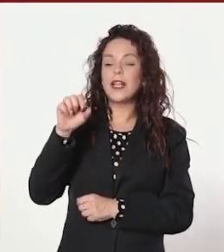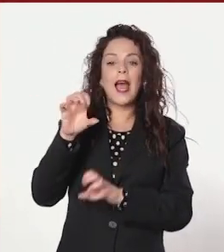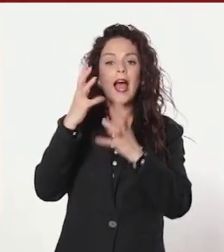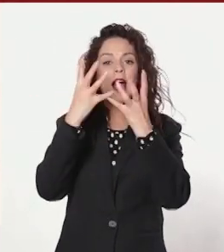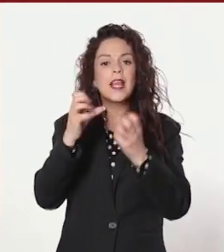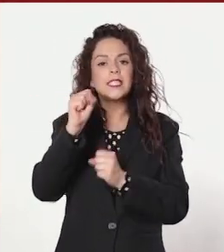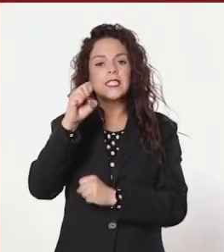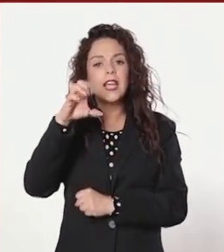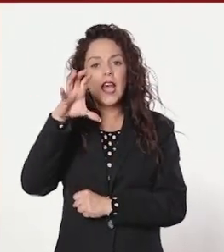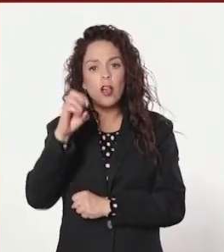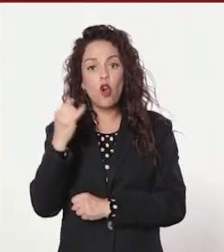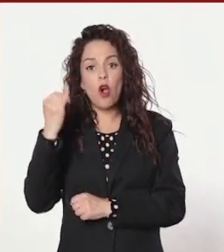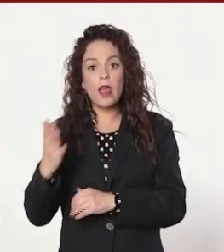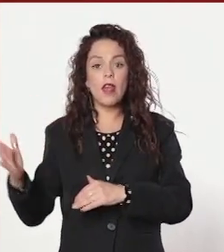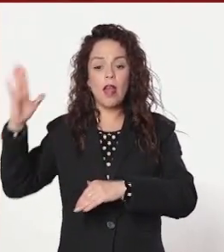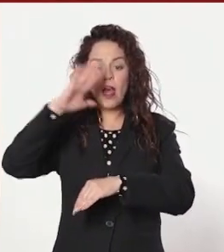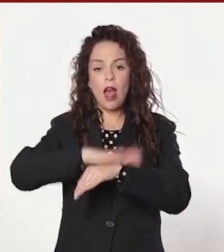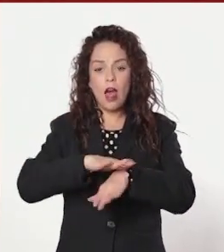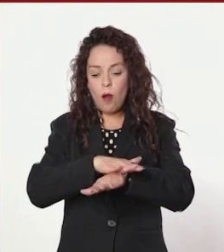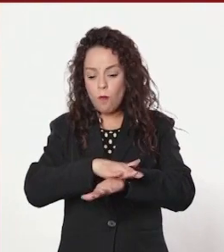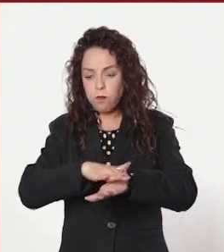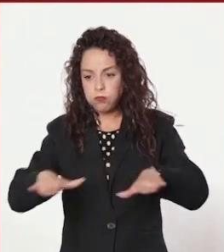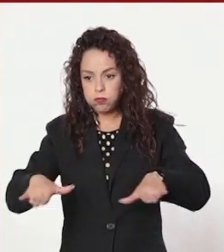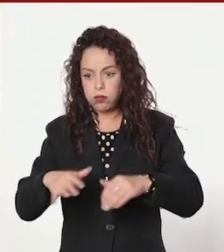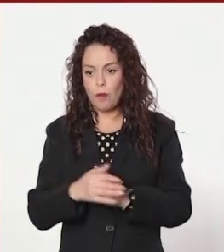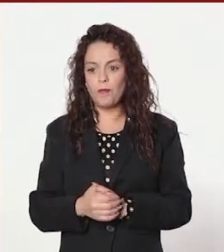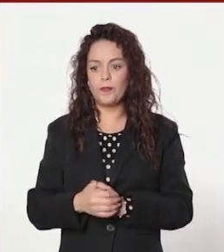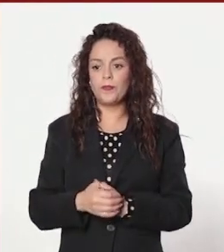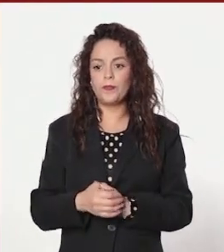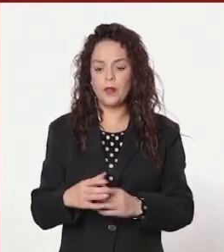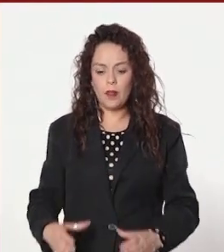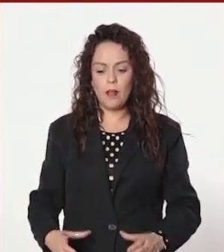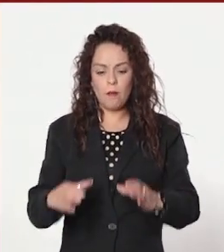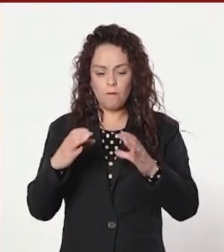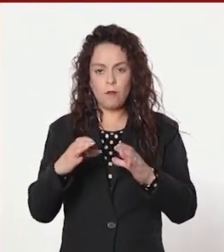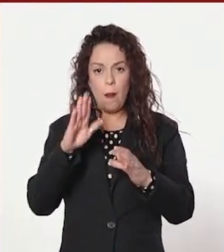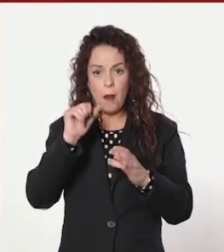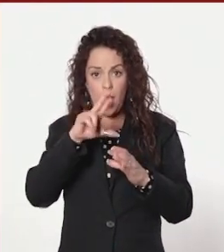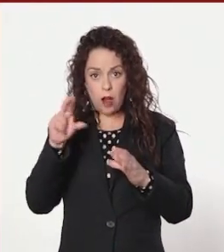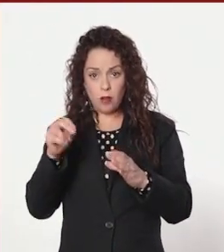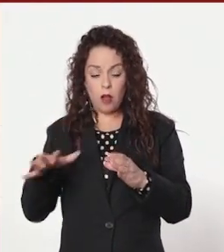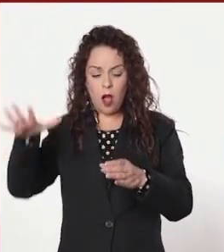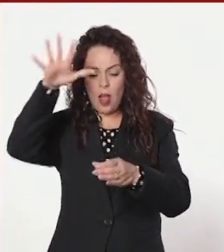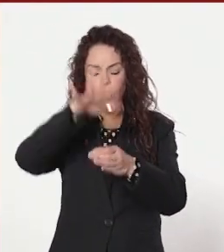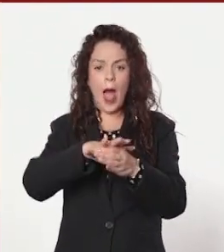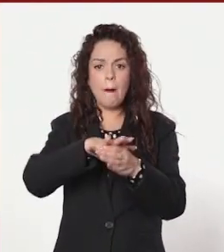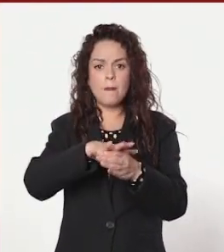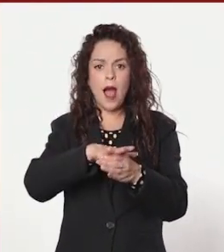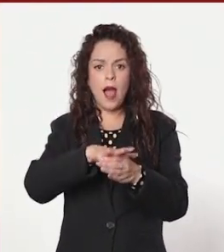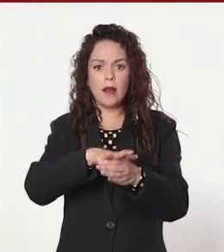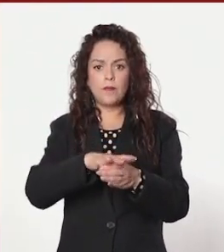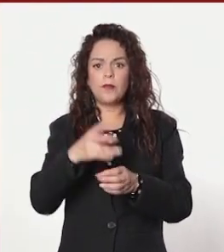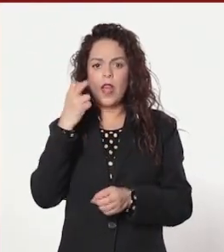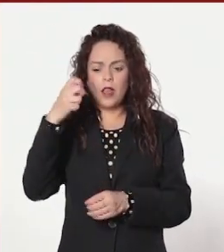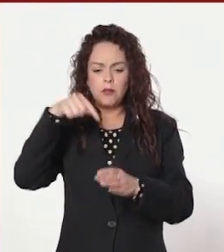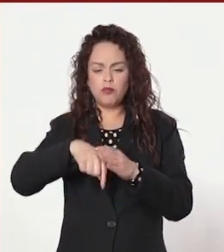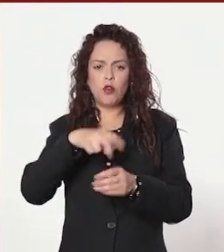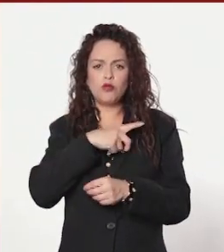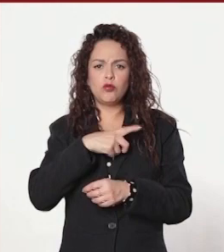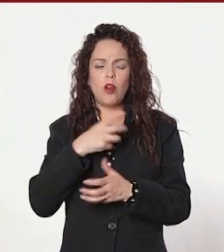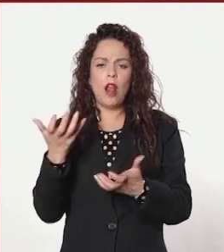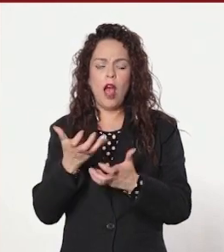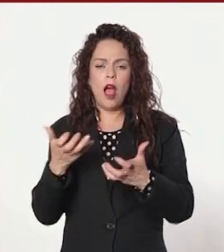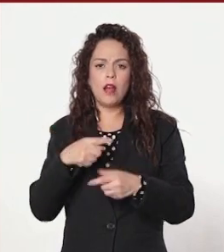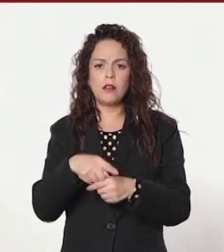tú puedes poner una maceta de barro con una tapa y un block arriba, ¿no? O sea, entonces ahí ya se está haciendo todo adentro y no hay